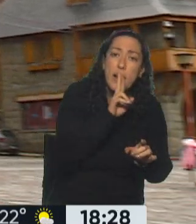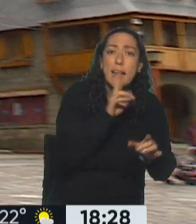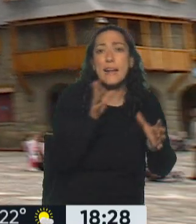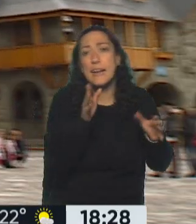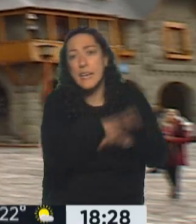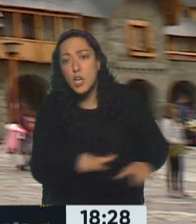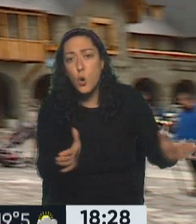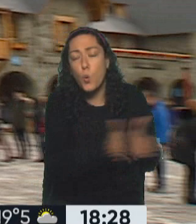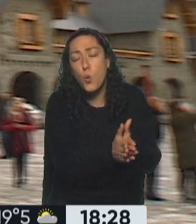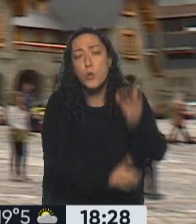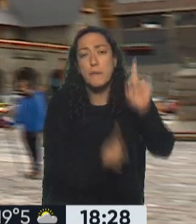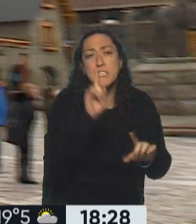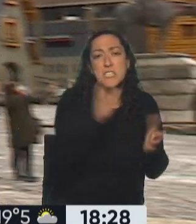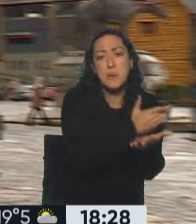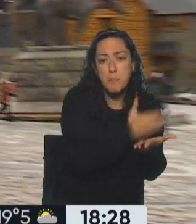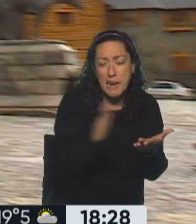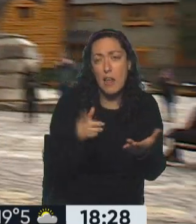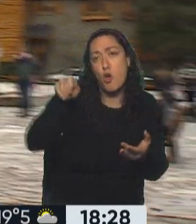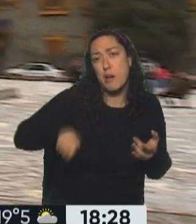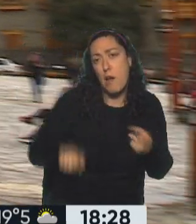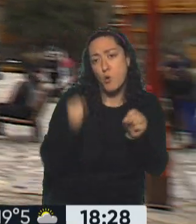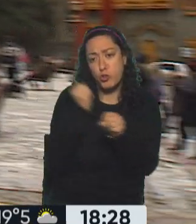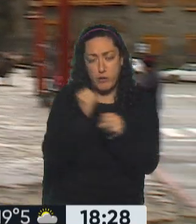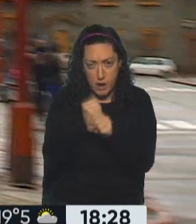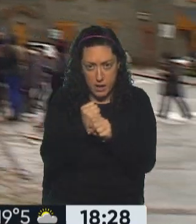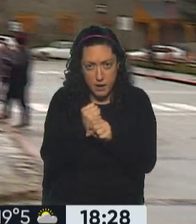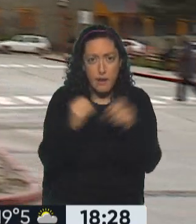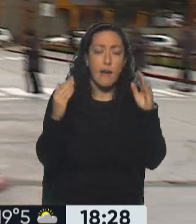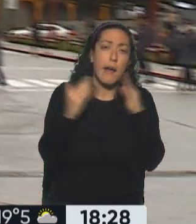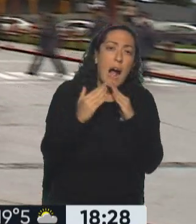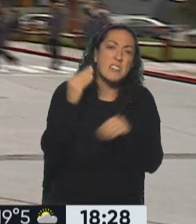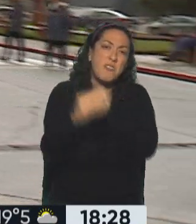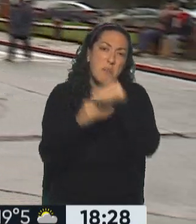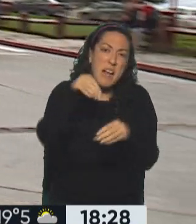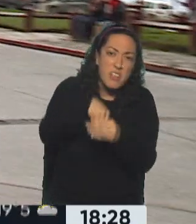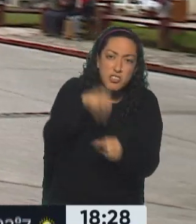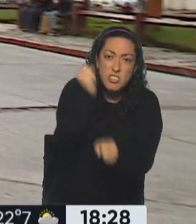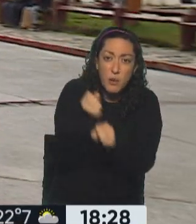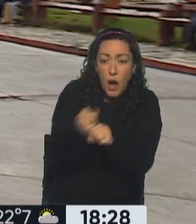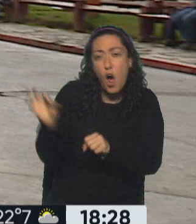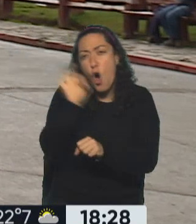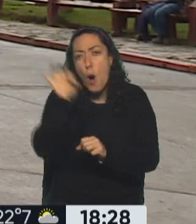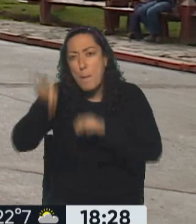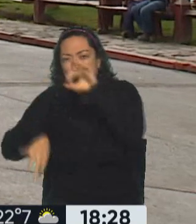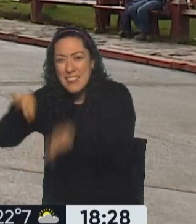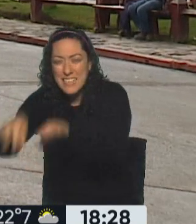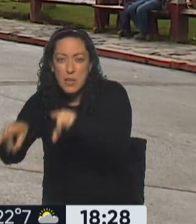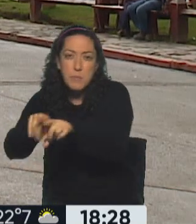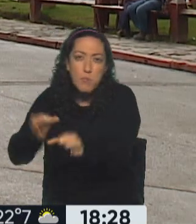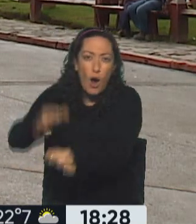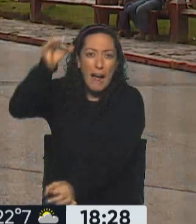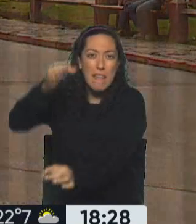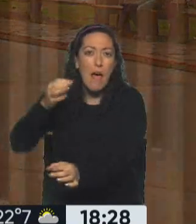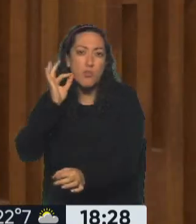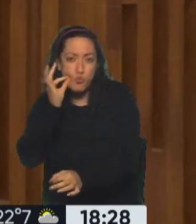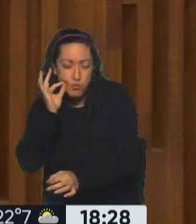por separado, a trabajar en condiciones de esclavitud, ya fuera en casas de familia o en plantaciones como la caña de azúcar. El